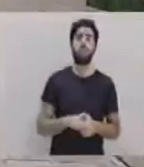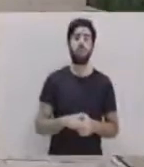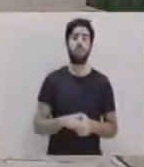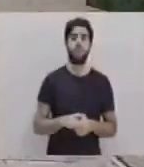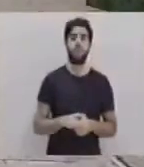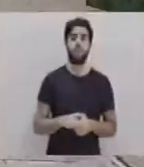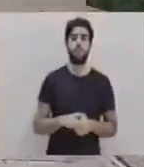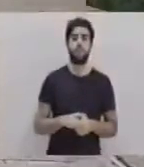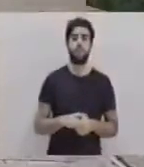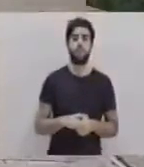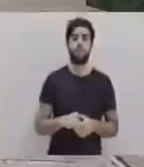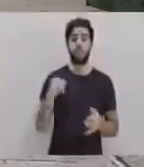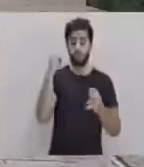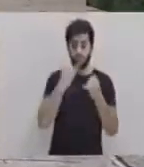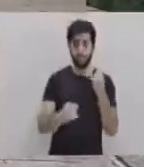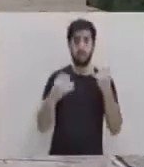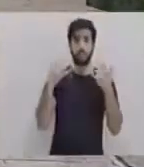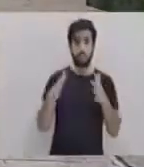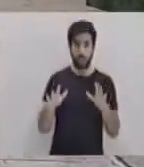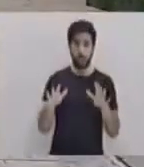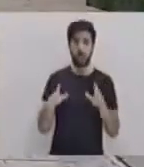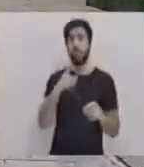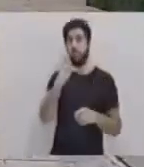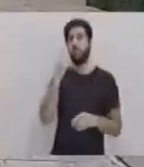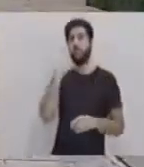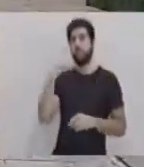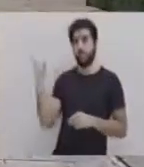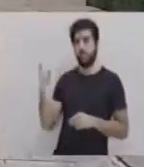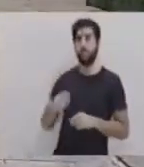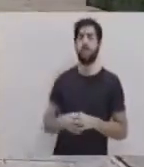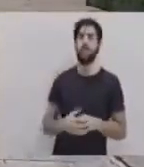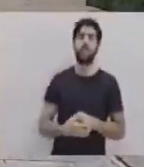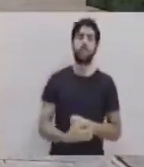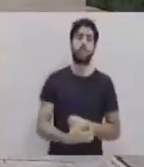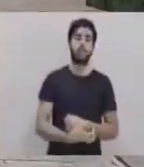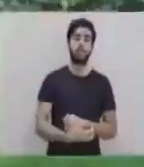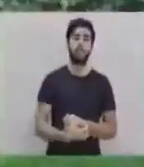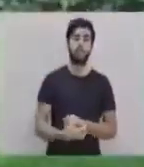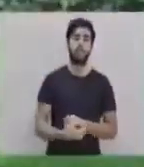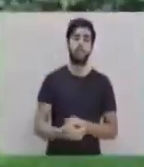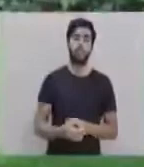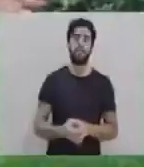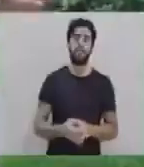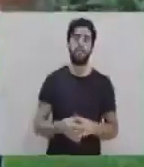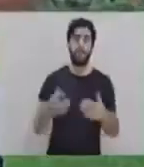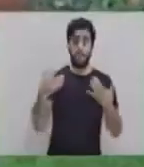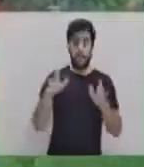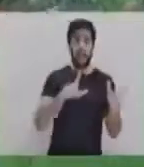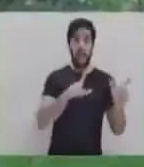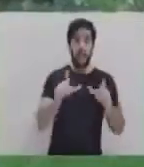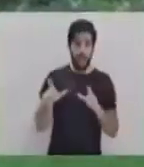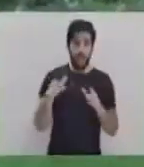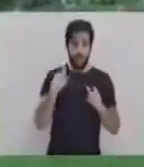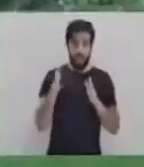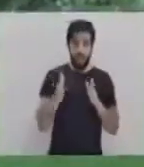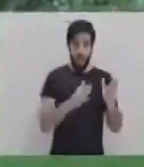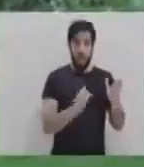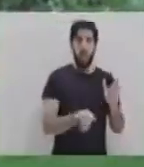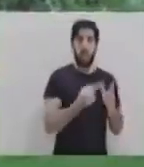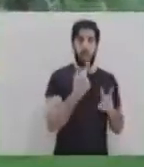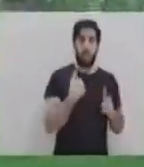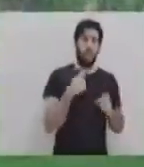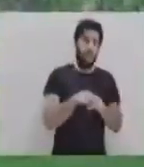último, vamos a colocar las manos en la cintura y voy hacia atrás para estirar el tronco. Ahora ya trabajadas las rotaciones y